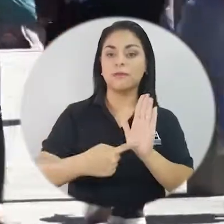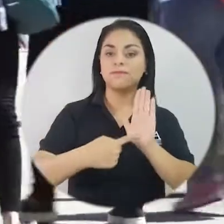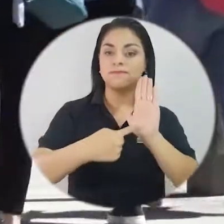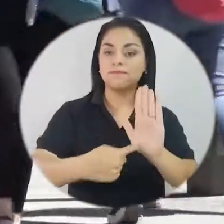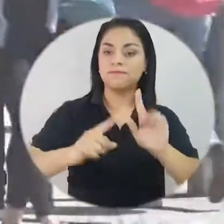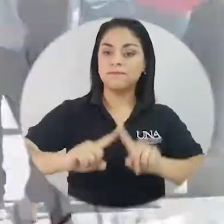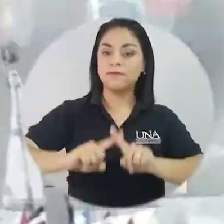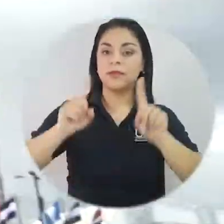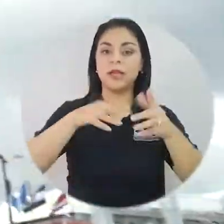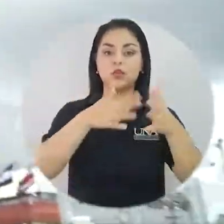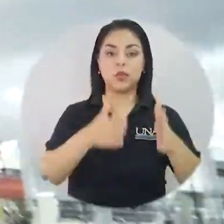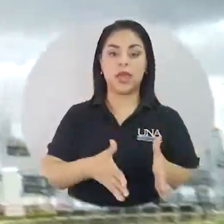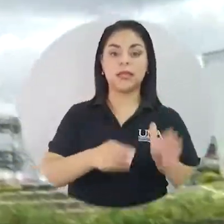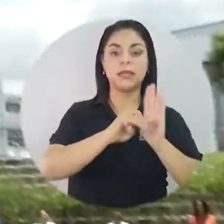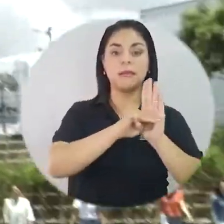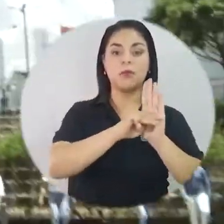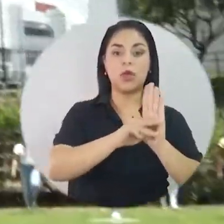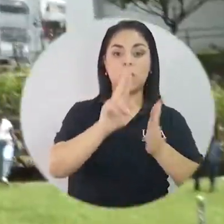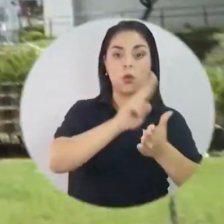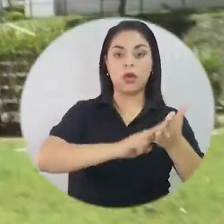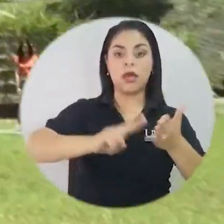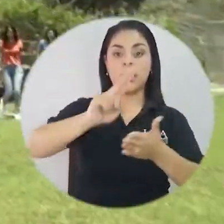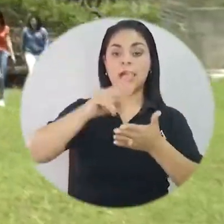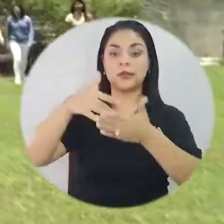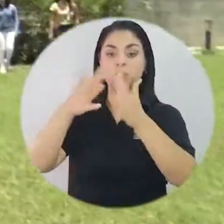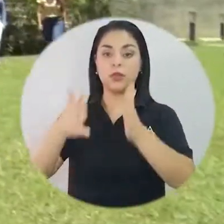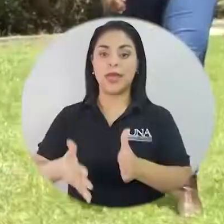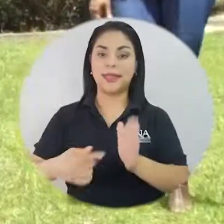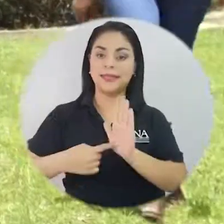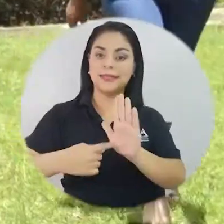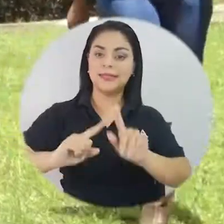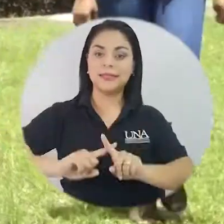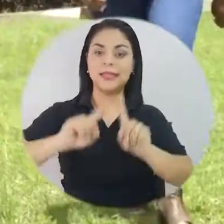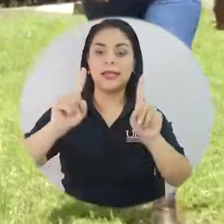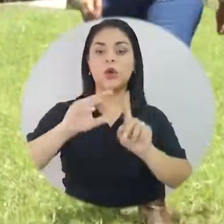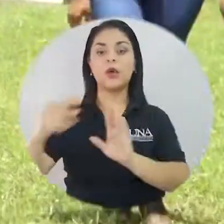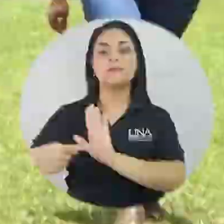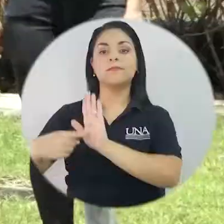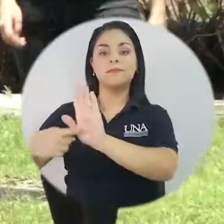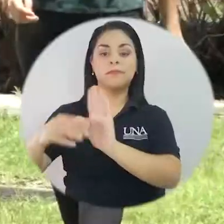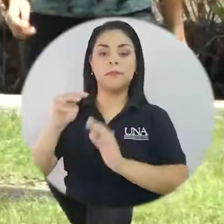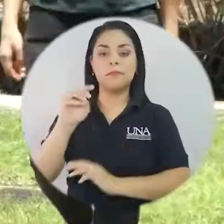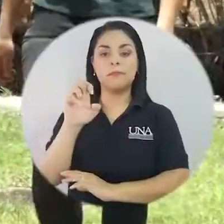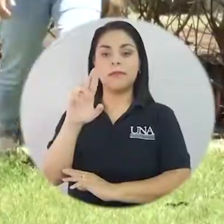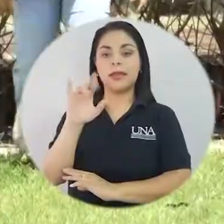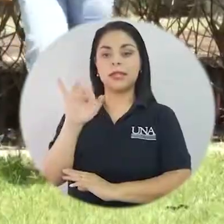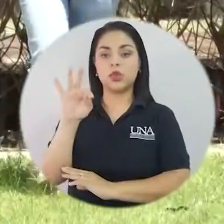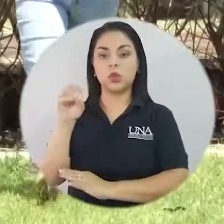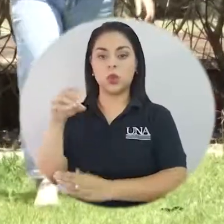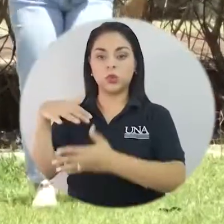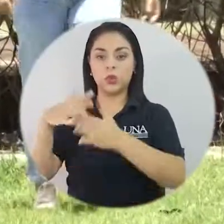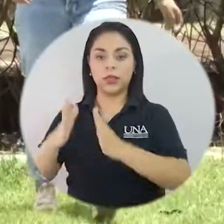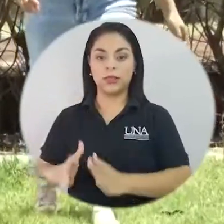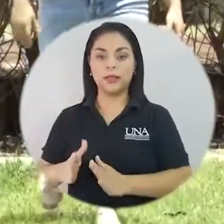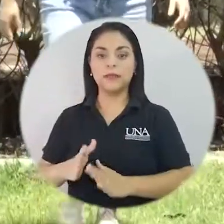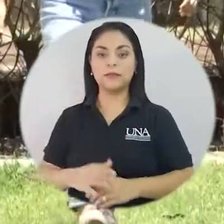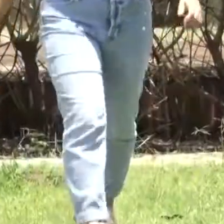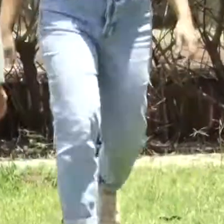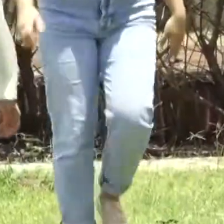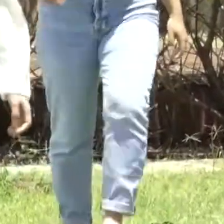las distinciones Estudiante Modelo Universitario, Estudiante Distinguido y Distinción al Mérito